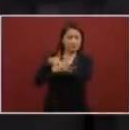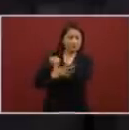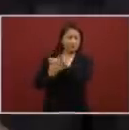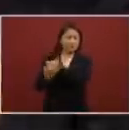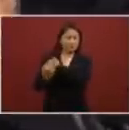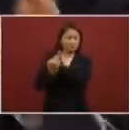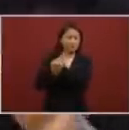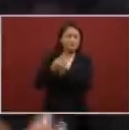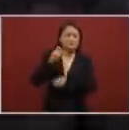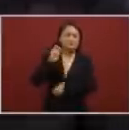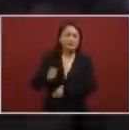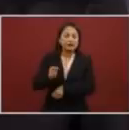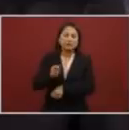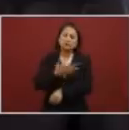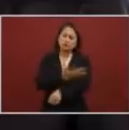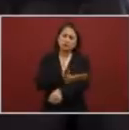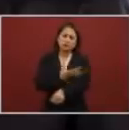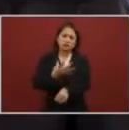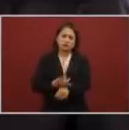toda la vida.